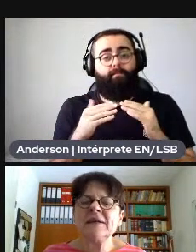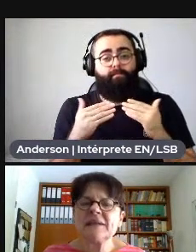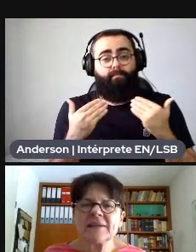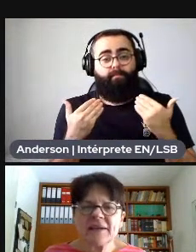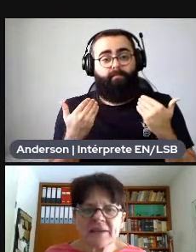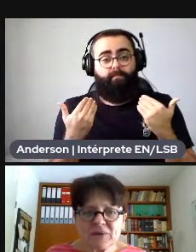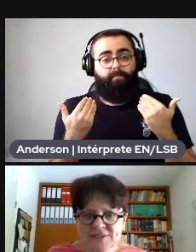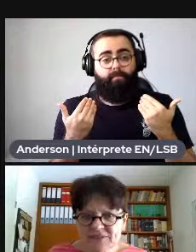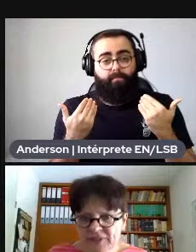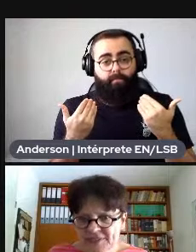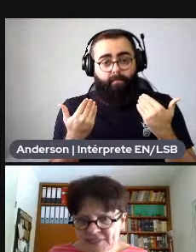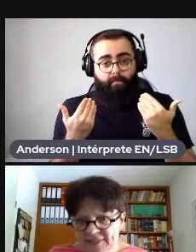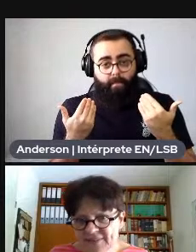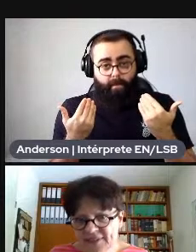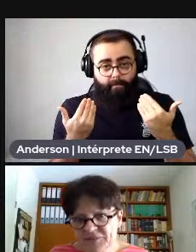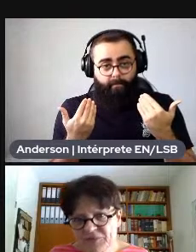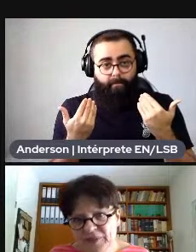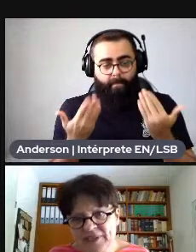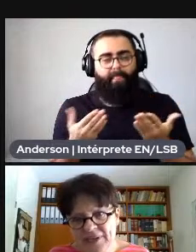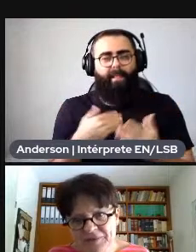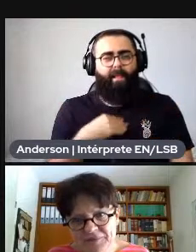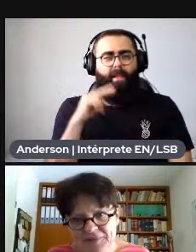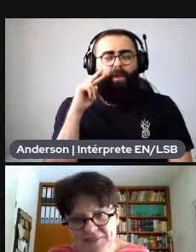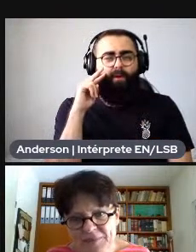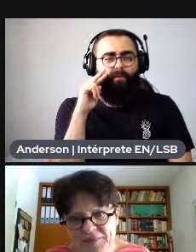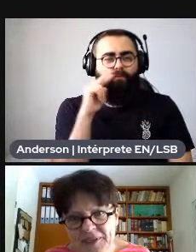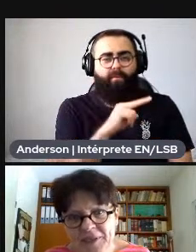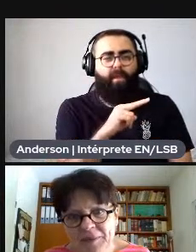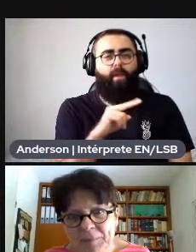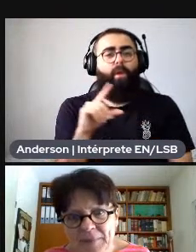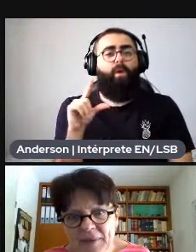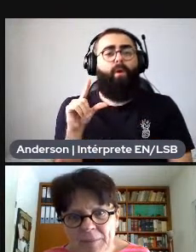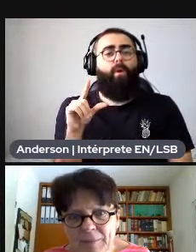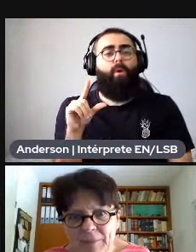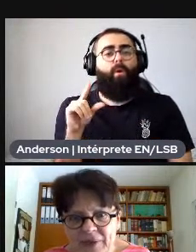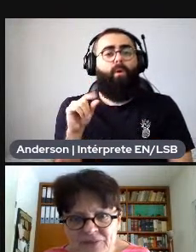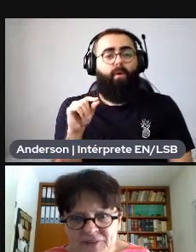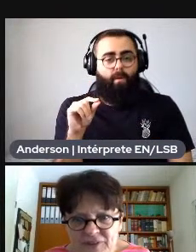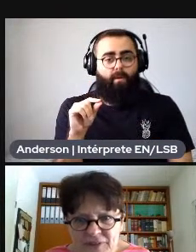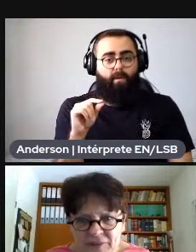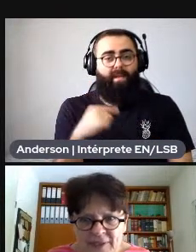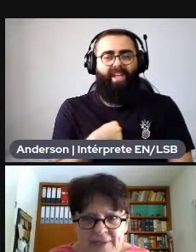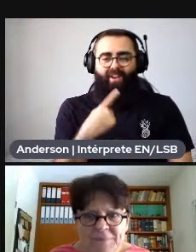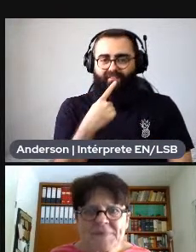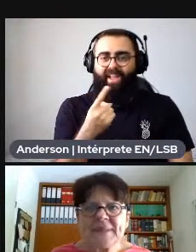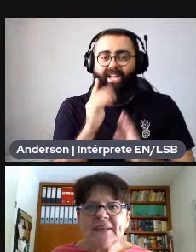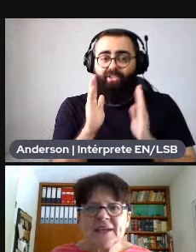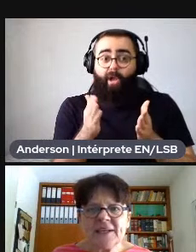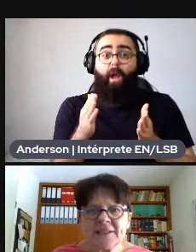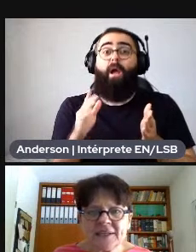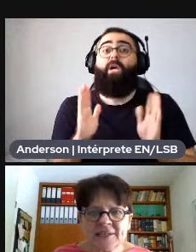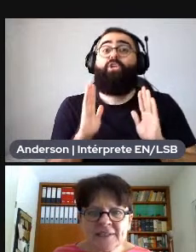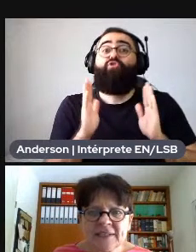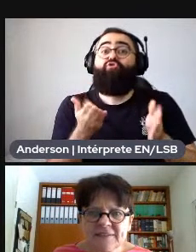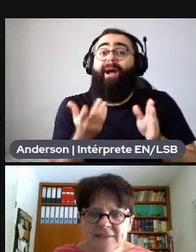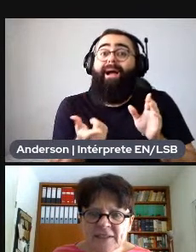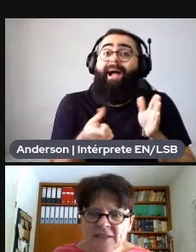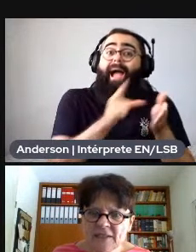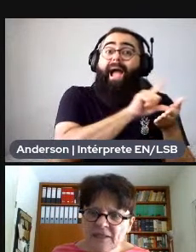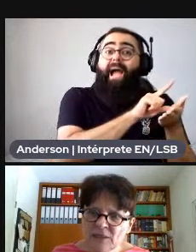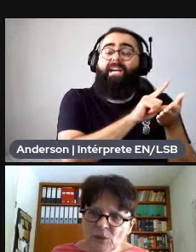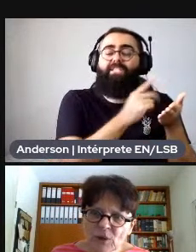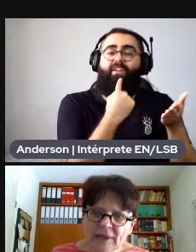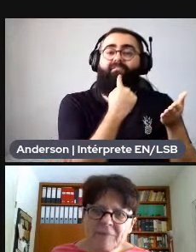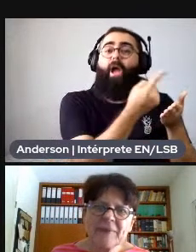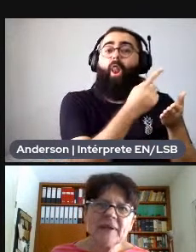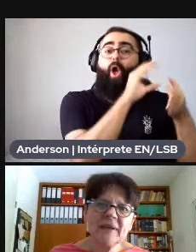yeah, and I also already said that we have something mentioned earlier, and then